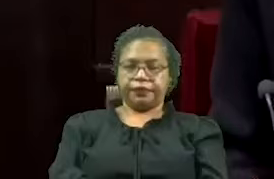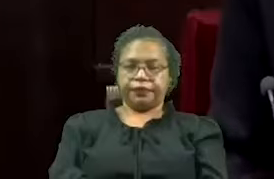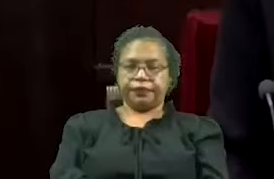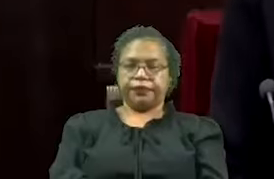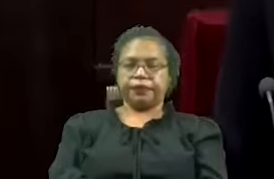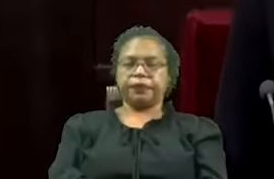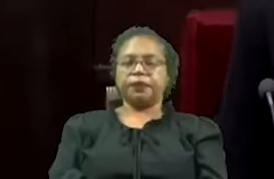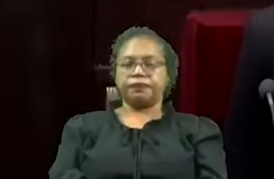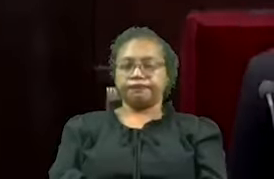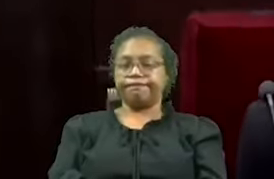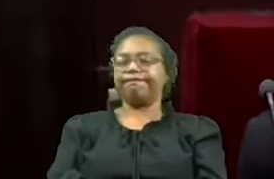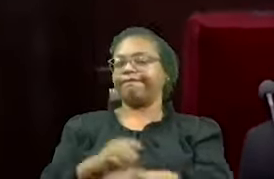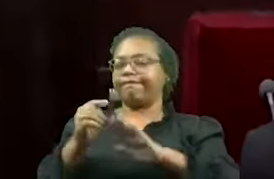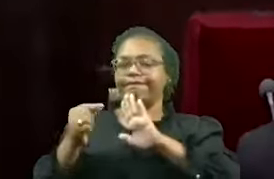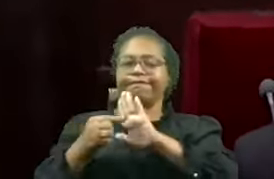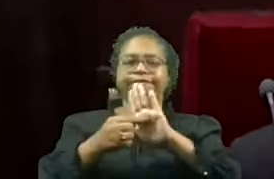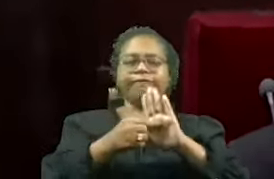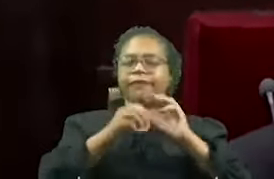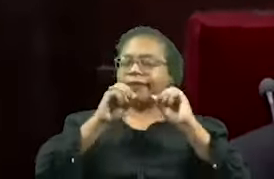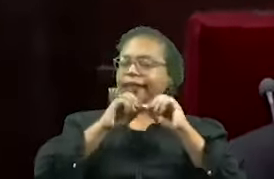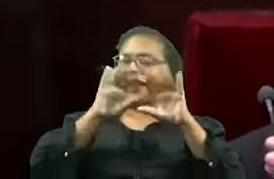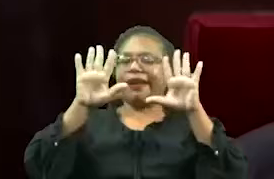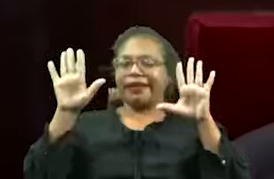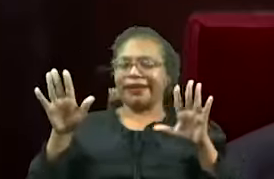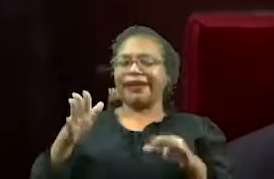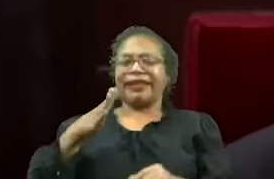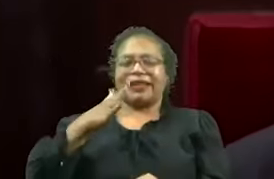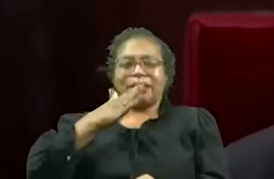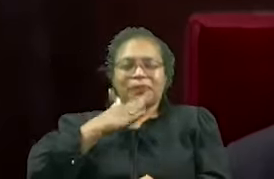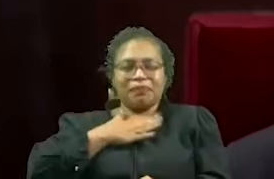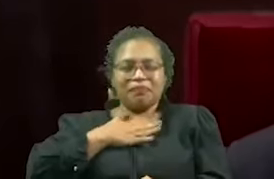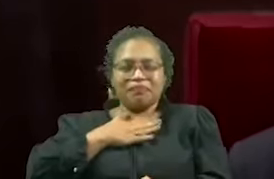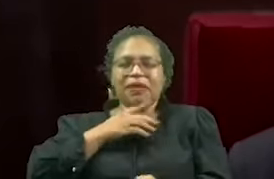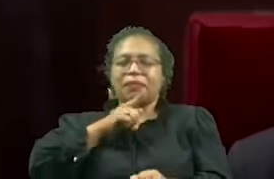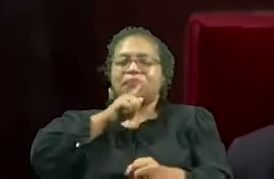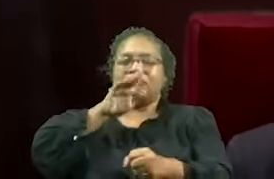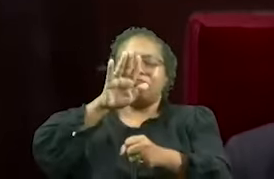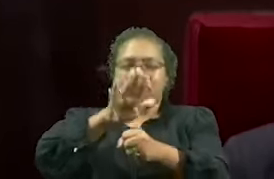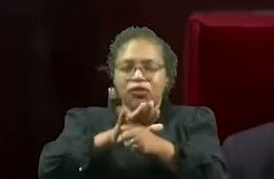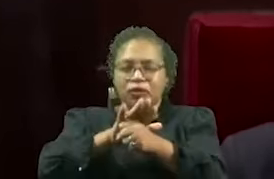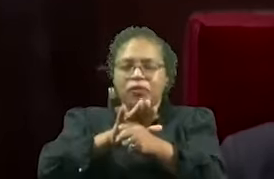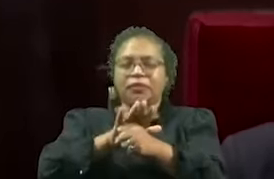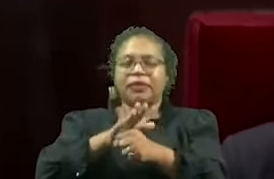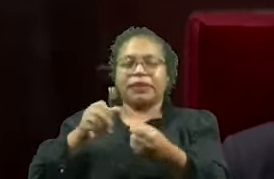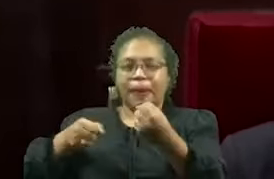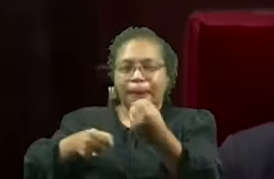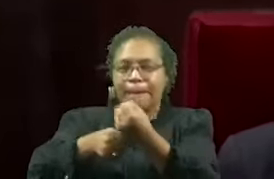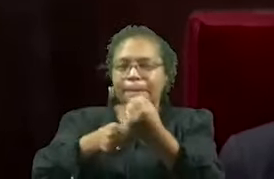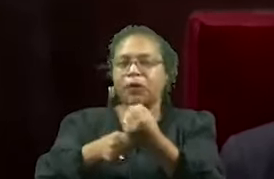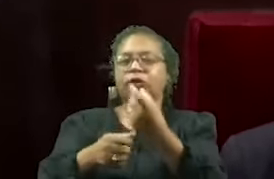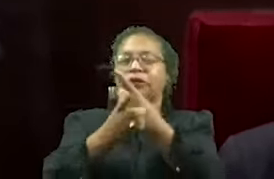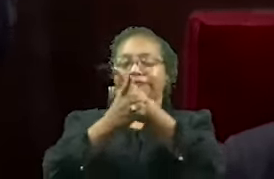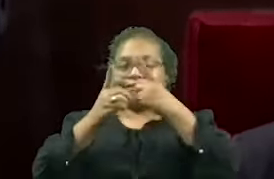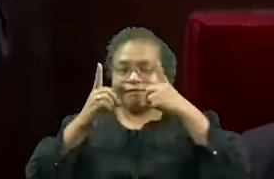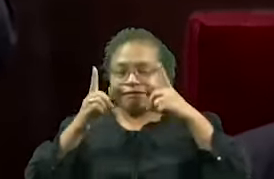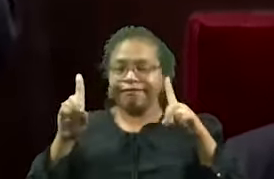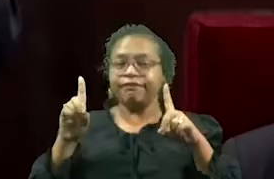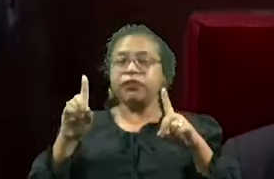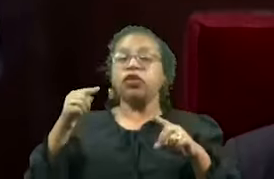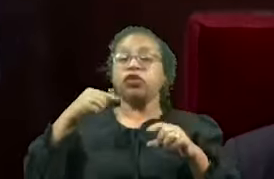Esta es una muestra Clara de mi convicción y mi compromiso democrático termino el 16 de agosto